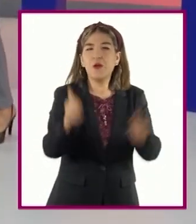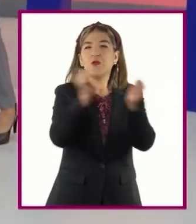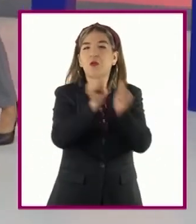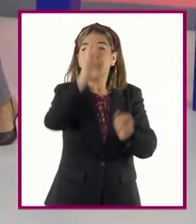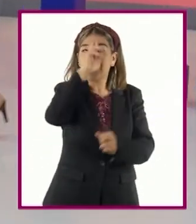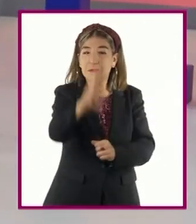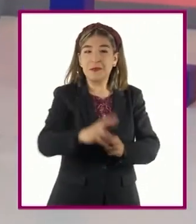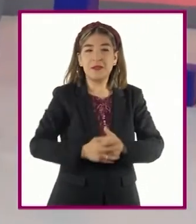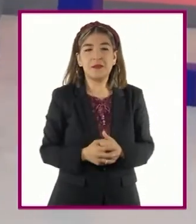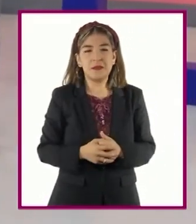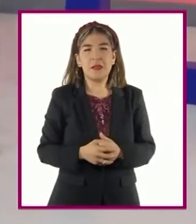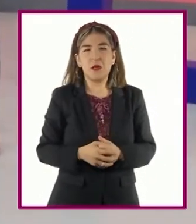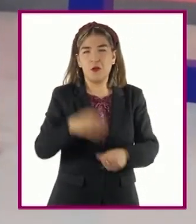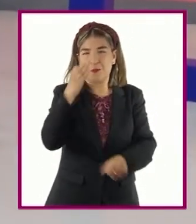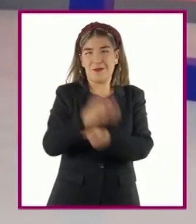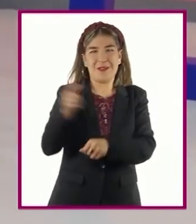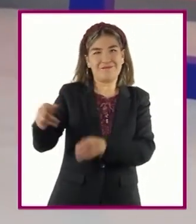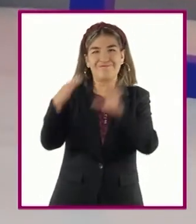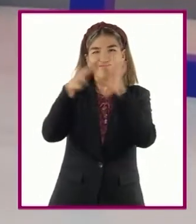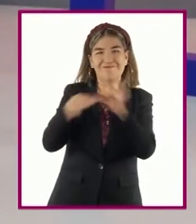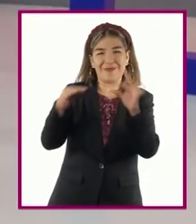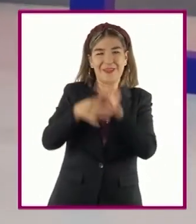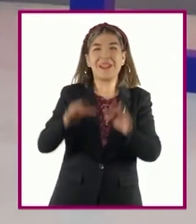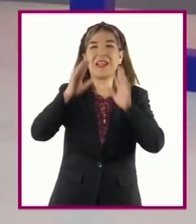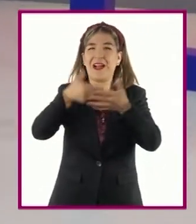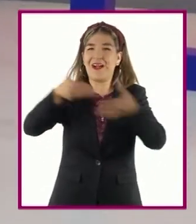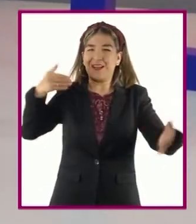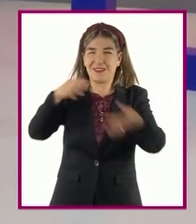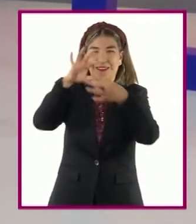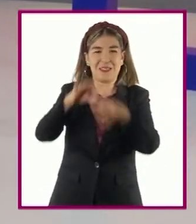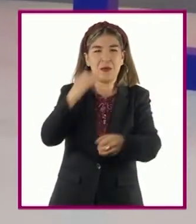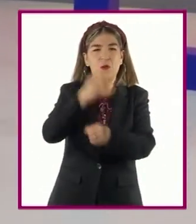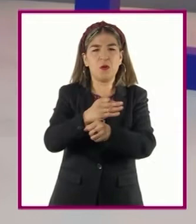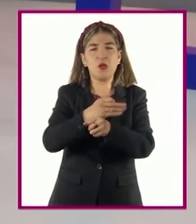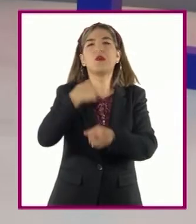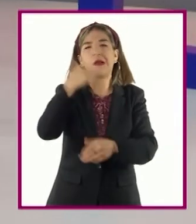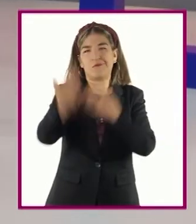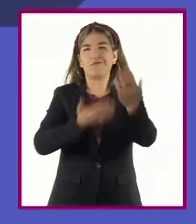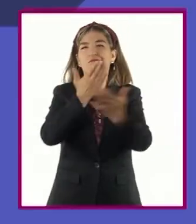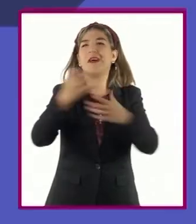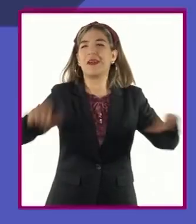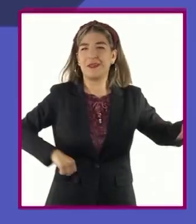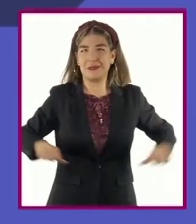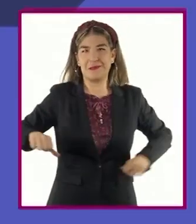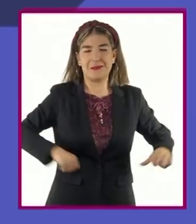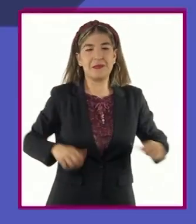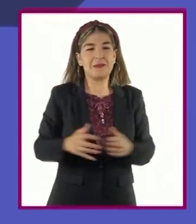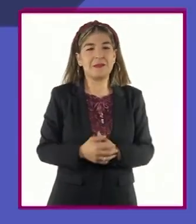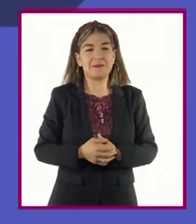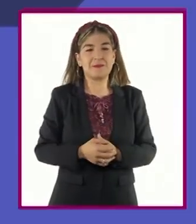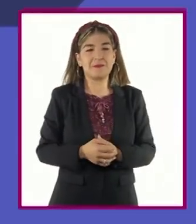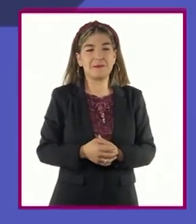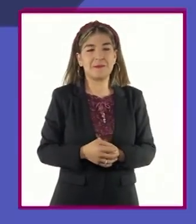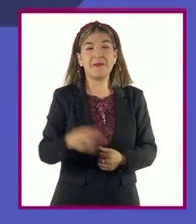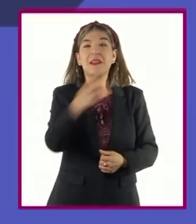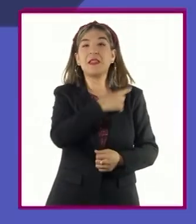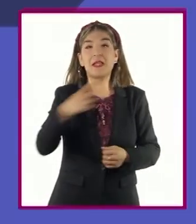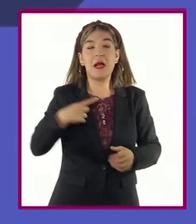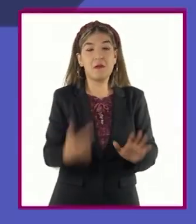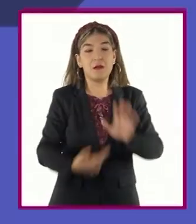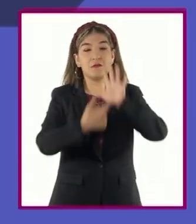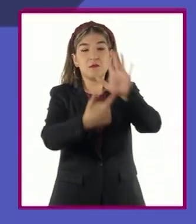respeto? Para complementar lo que ya se expuso, yo propongo las siguientes. 4. Se debe